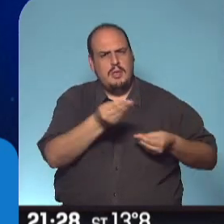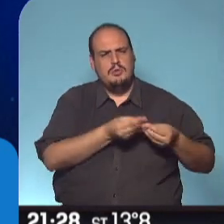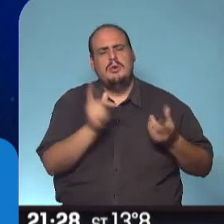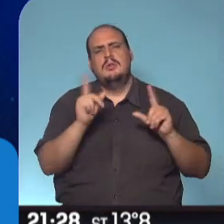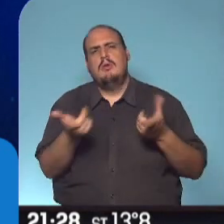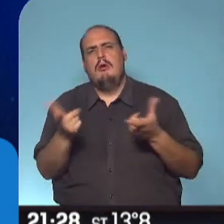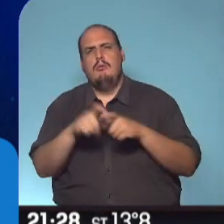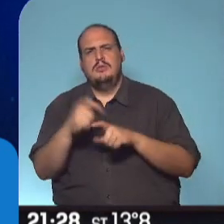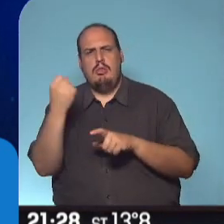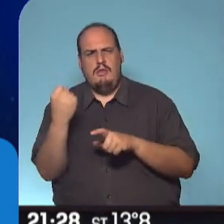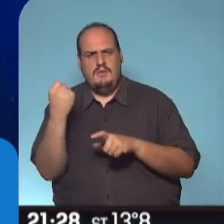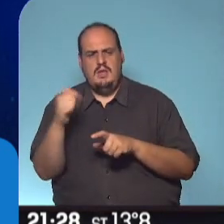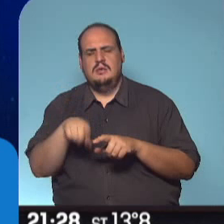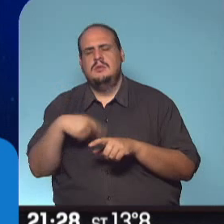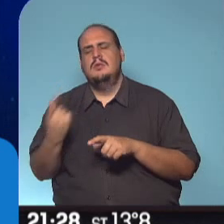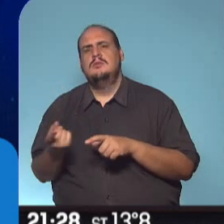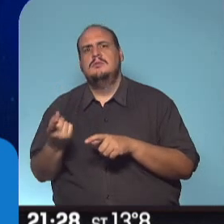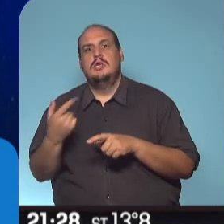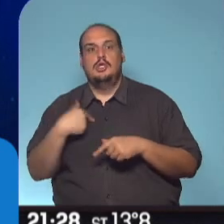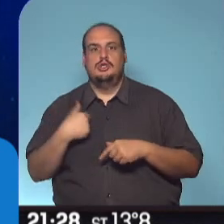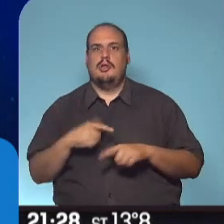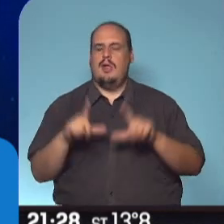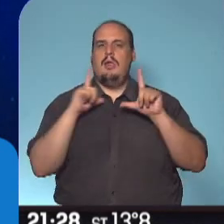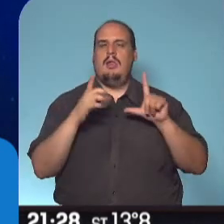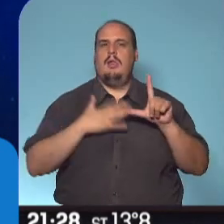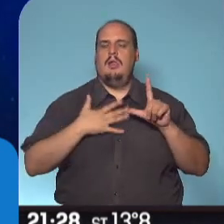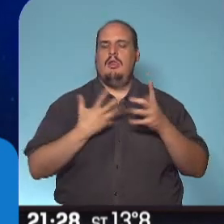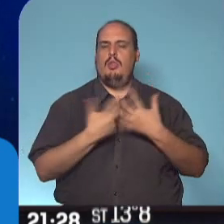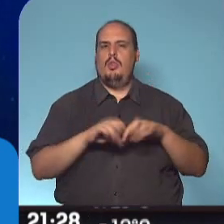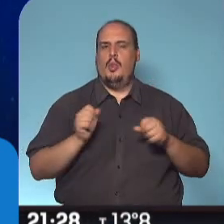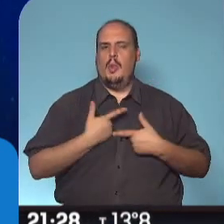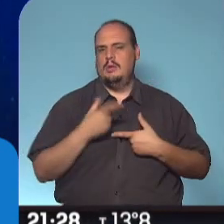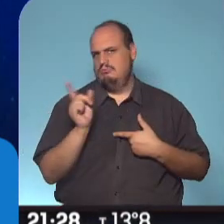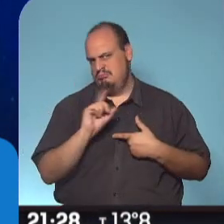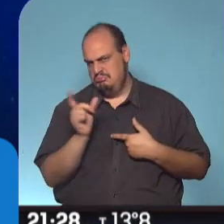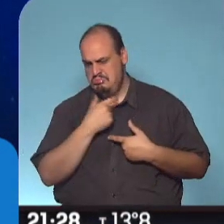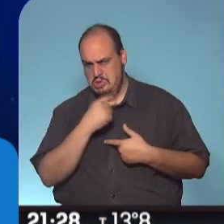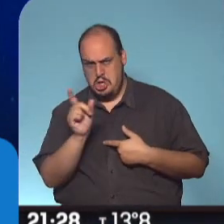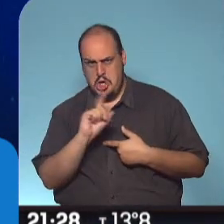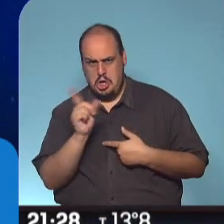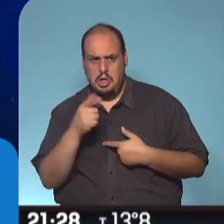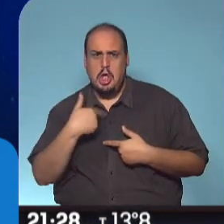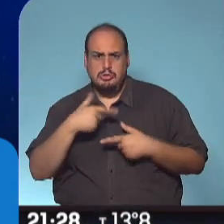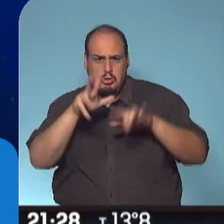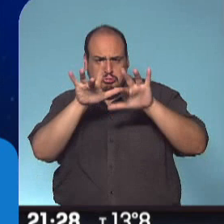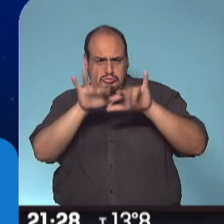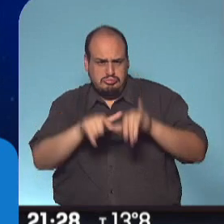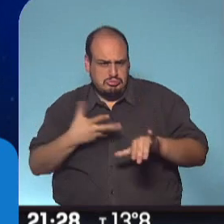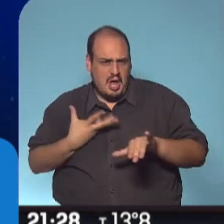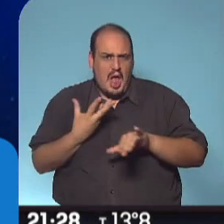de Finanzas. Yo no quiero ser el dueño del proyecto, sino uno que ayuda a la construcción.